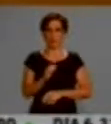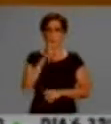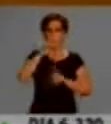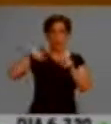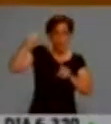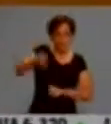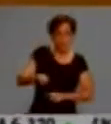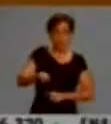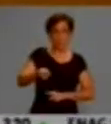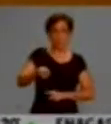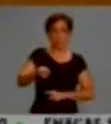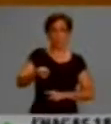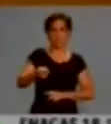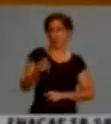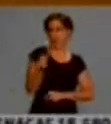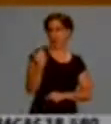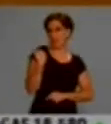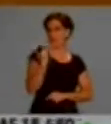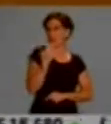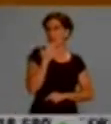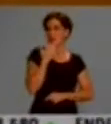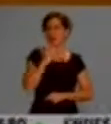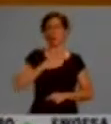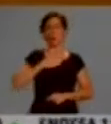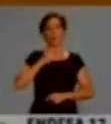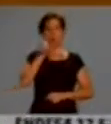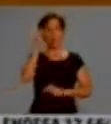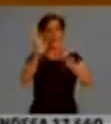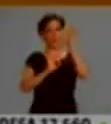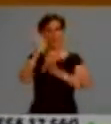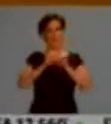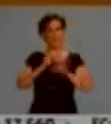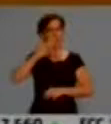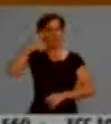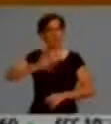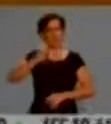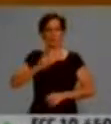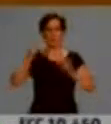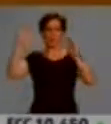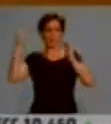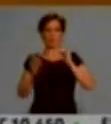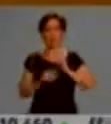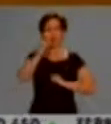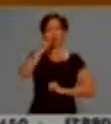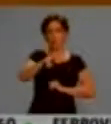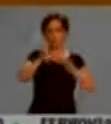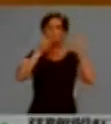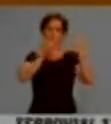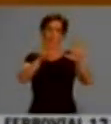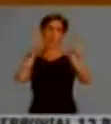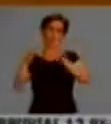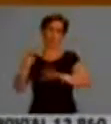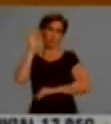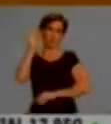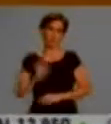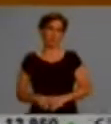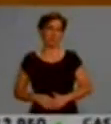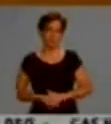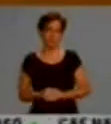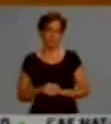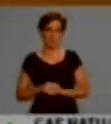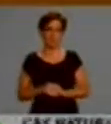meses más tarde, nuestra prima de riesgo está en 299 puntos